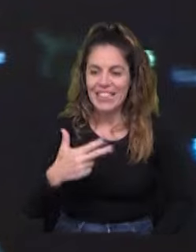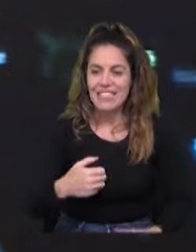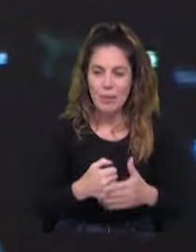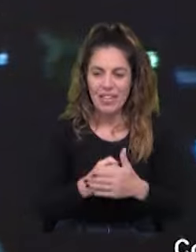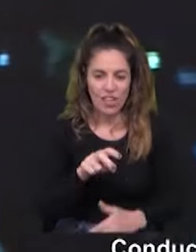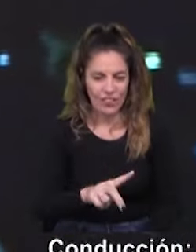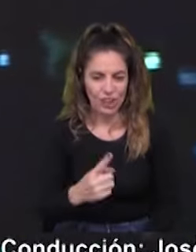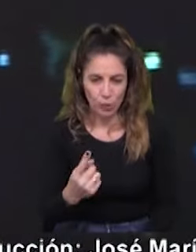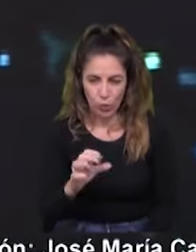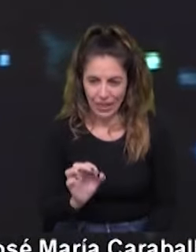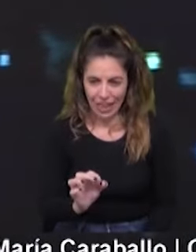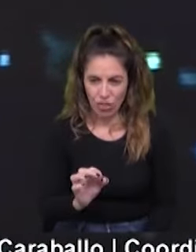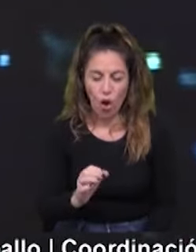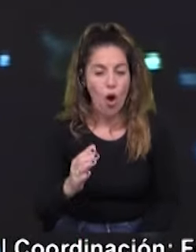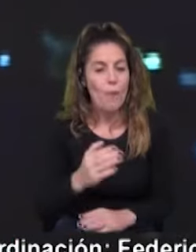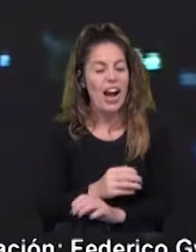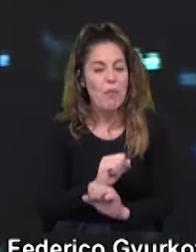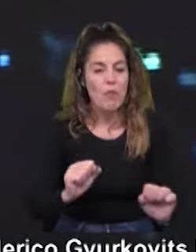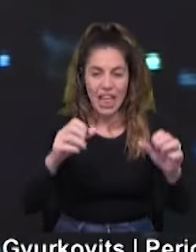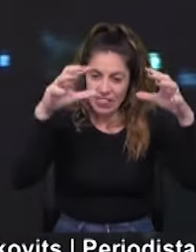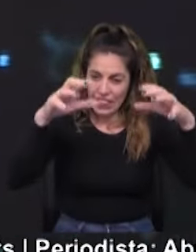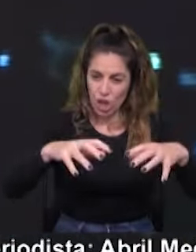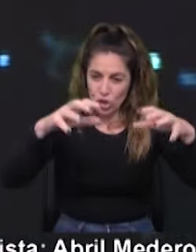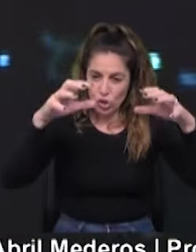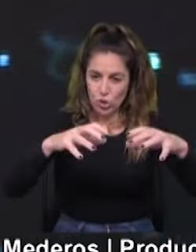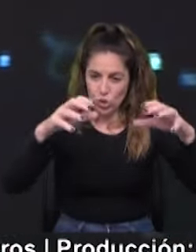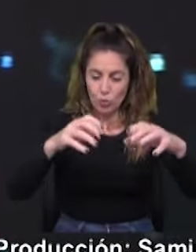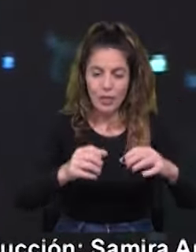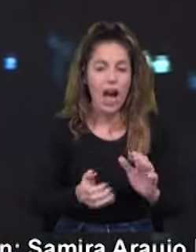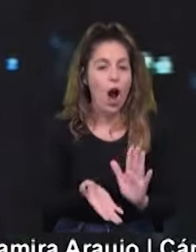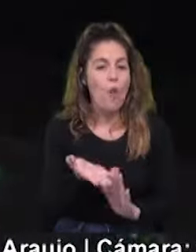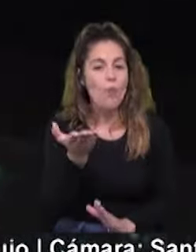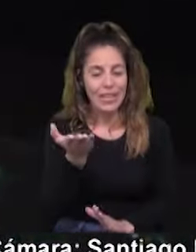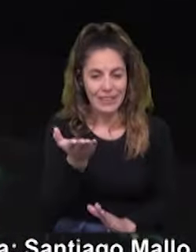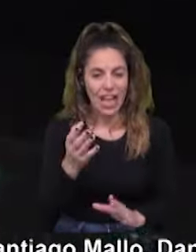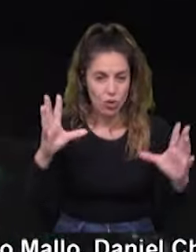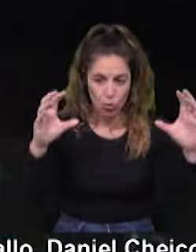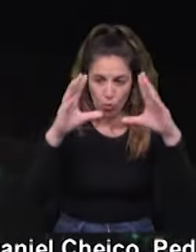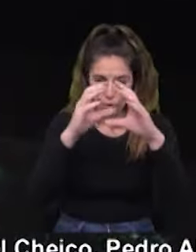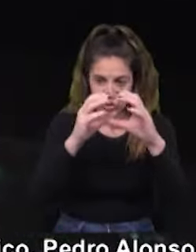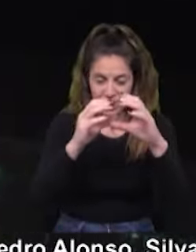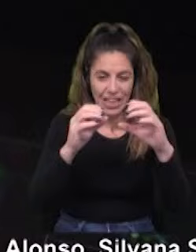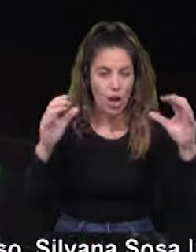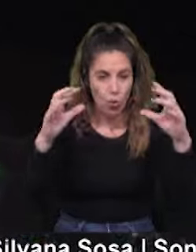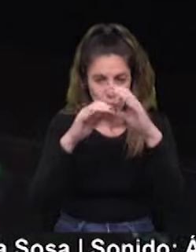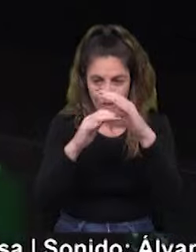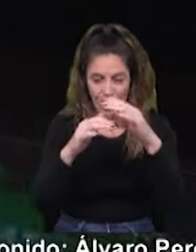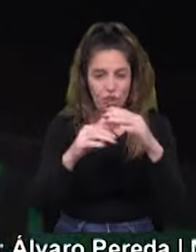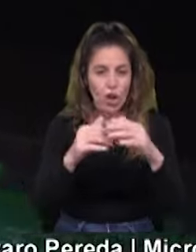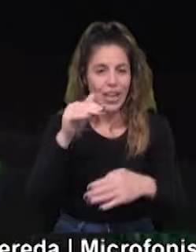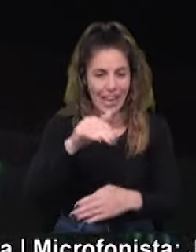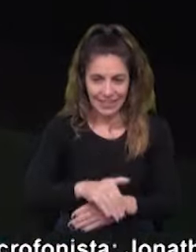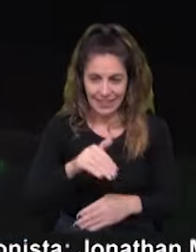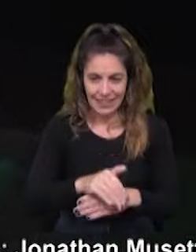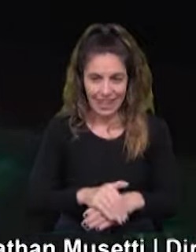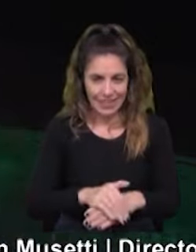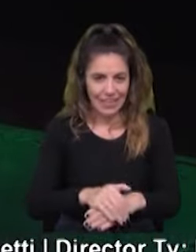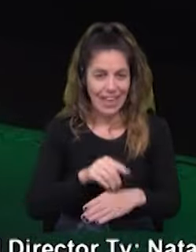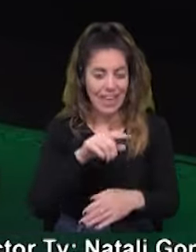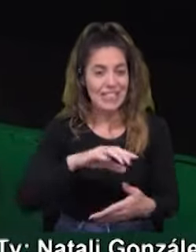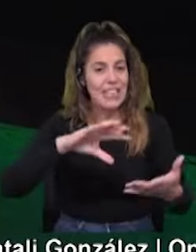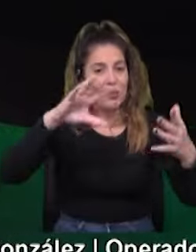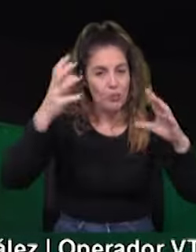21 gr baja también probabilidad de precipitaciones con aumento de nubosidad y cielo cubierto durante la tarde este es el pronóstico